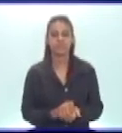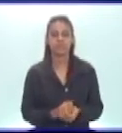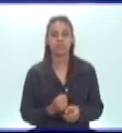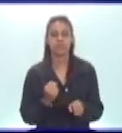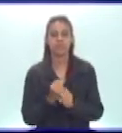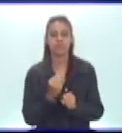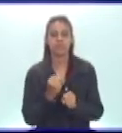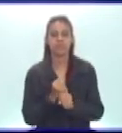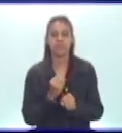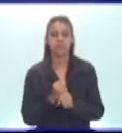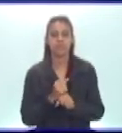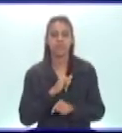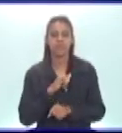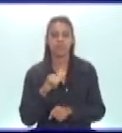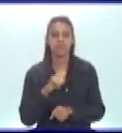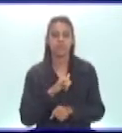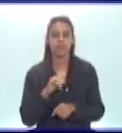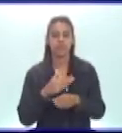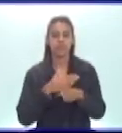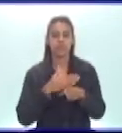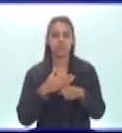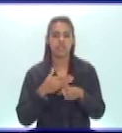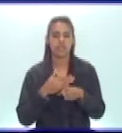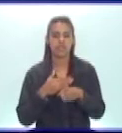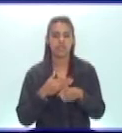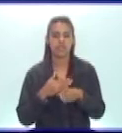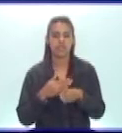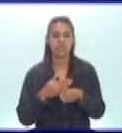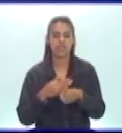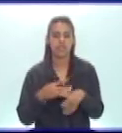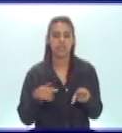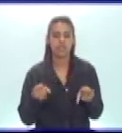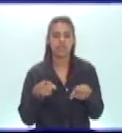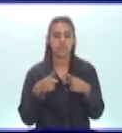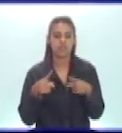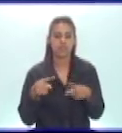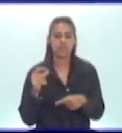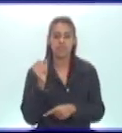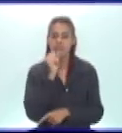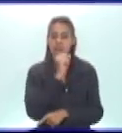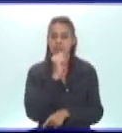Trabajaríamos también con diferentes ritmos musicales, con las canciones